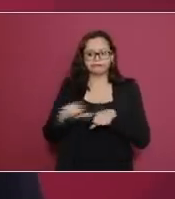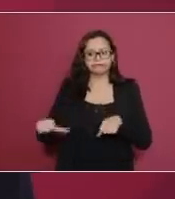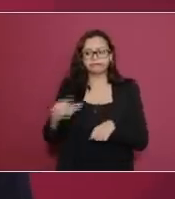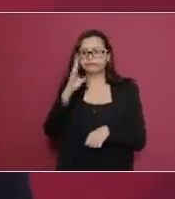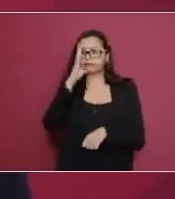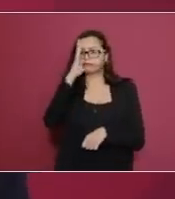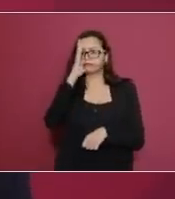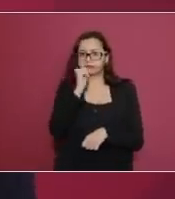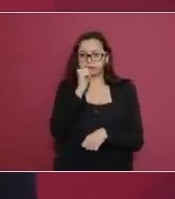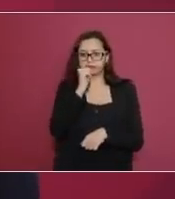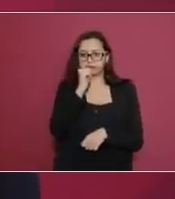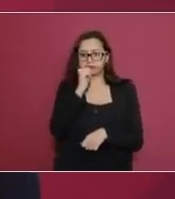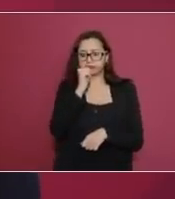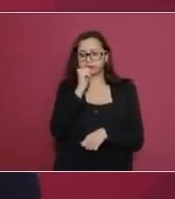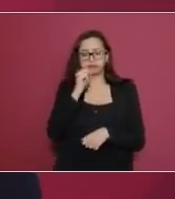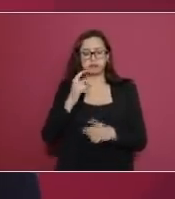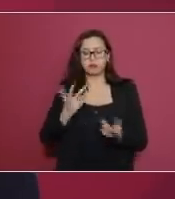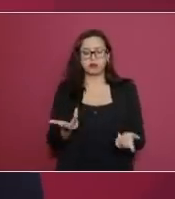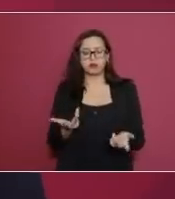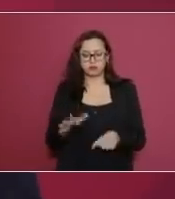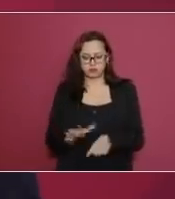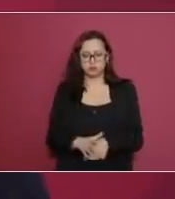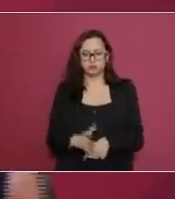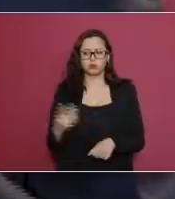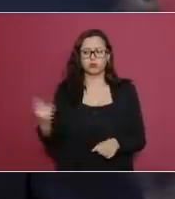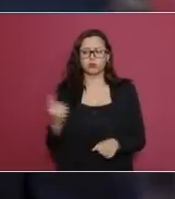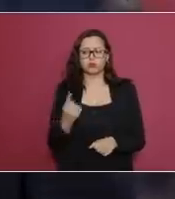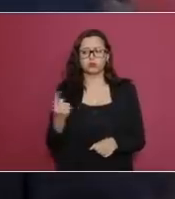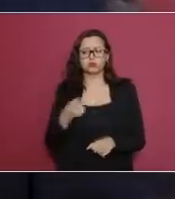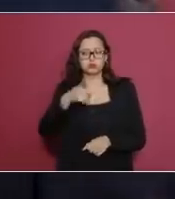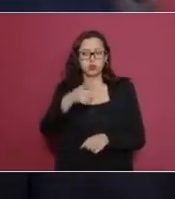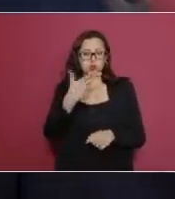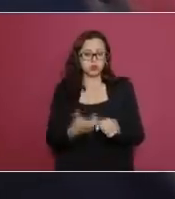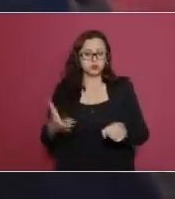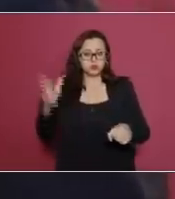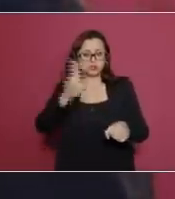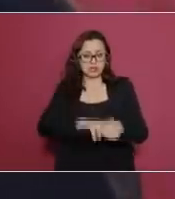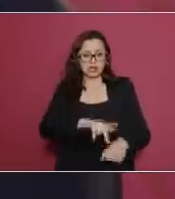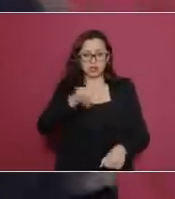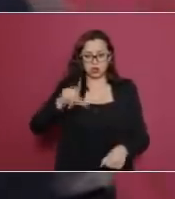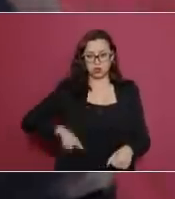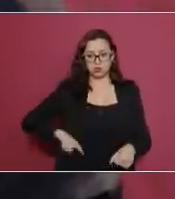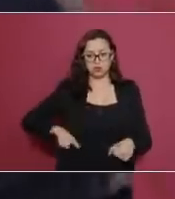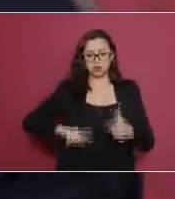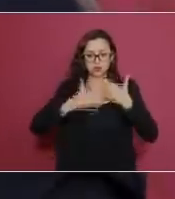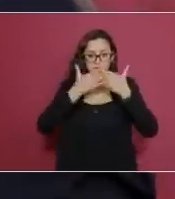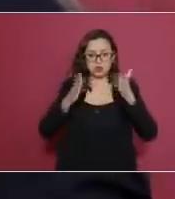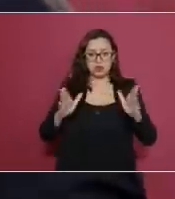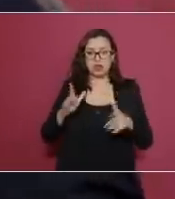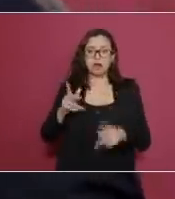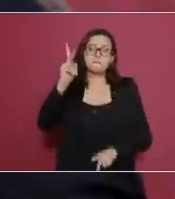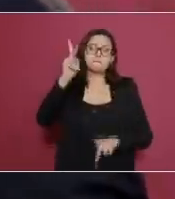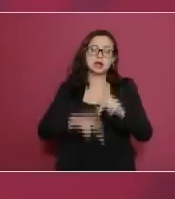porque aunque sea en un hospital público, tiene que pagar